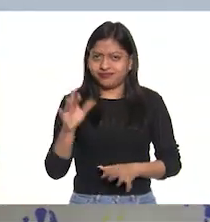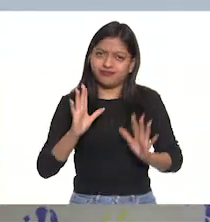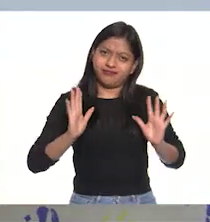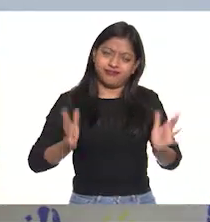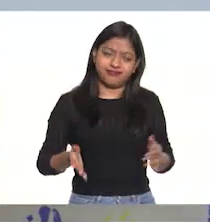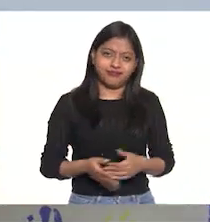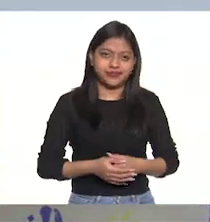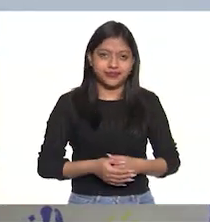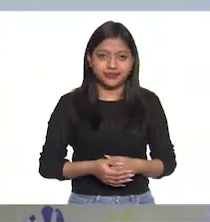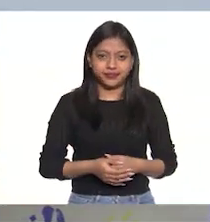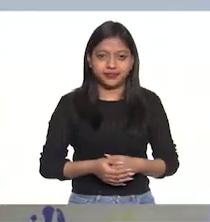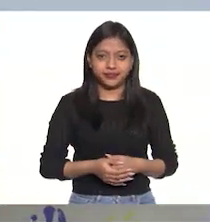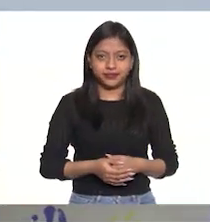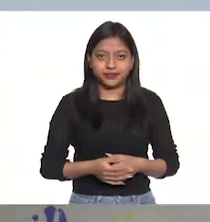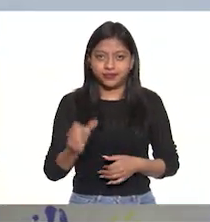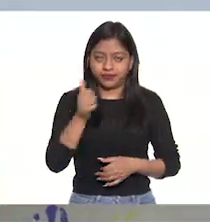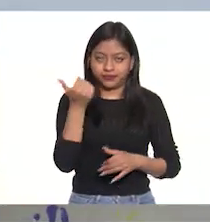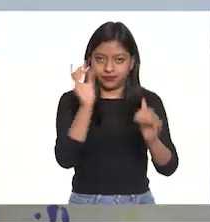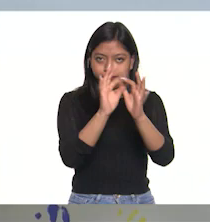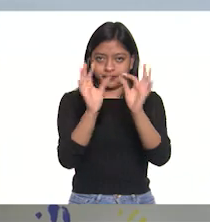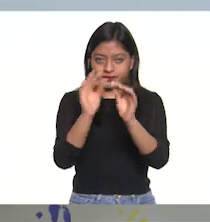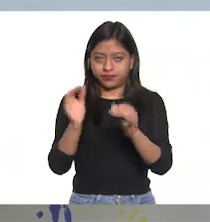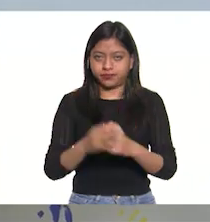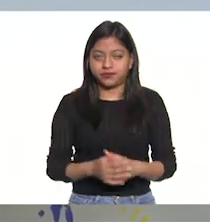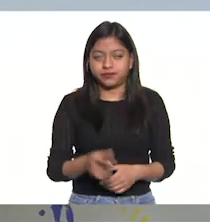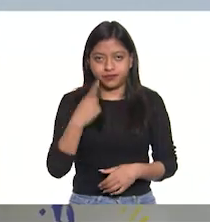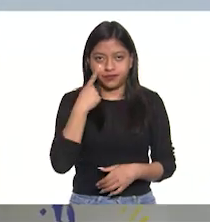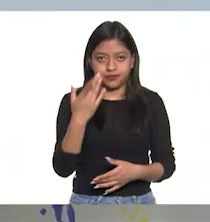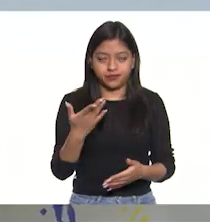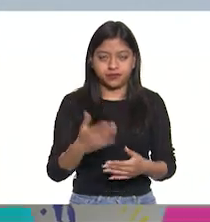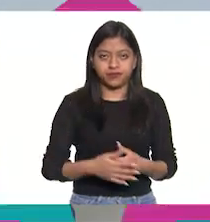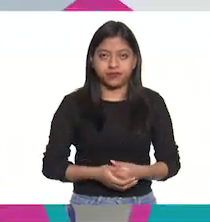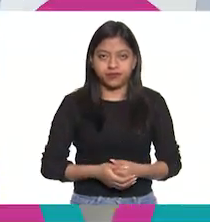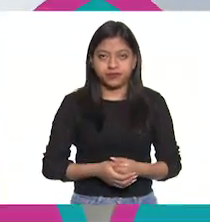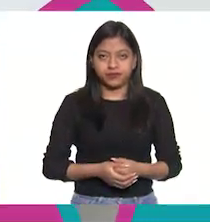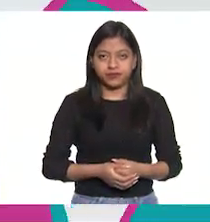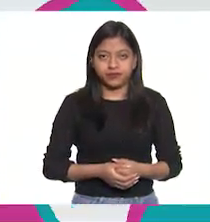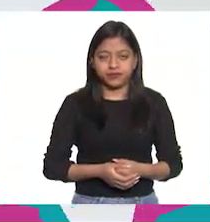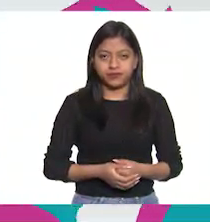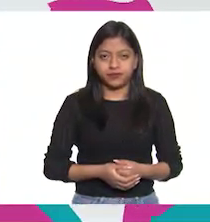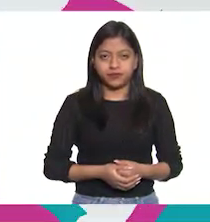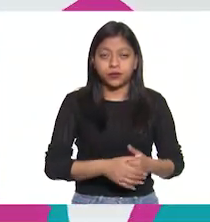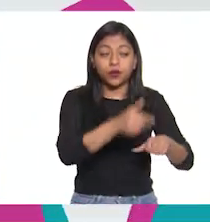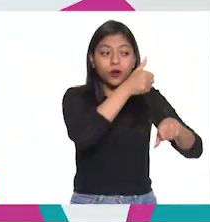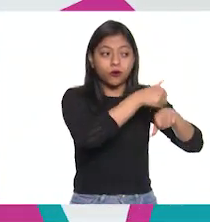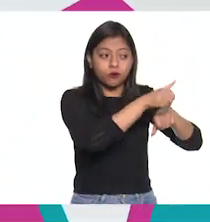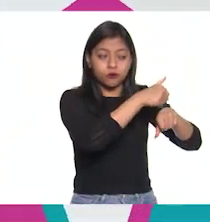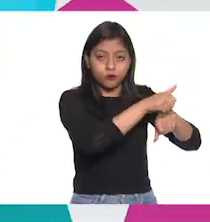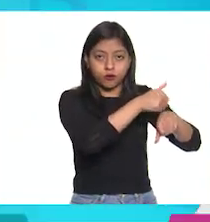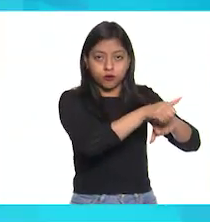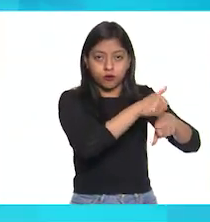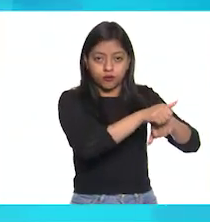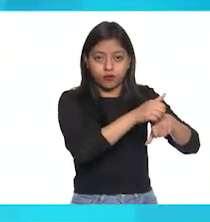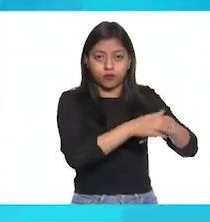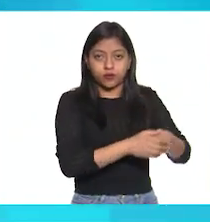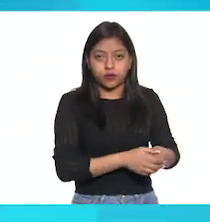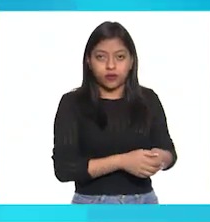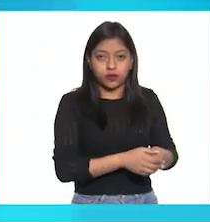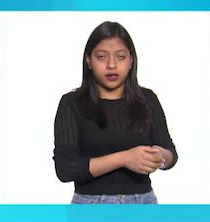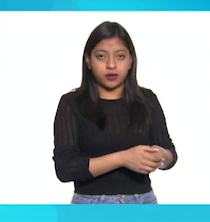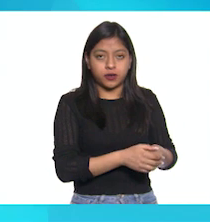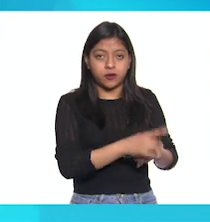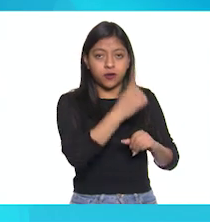cuenta. Ahora... Siguiente adivinanza, niñas y niños, pongan atención. Soy el resultado de 1000